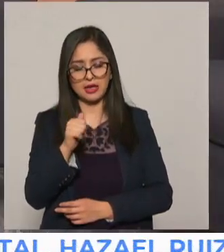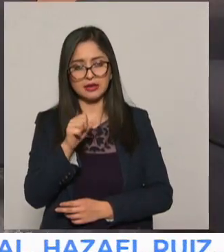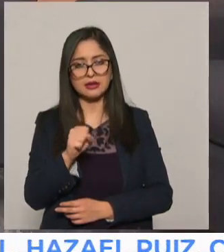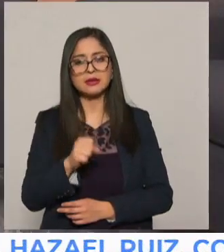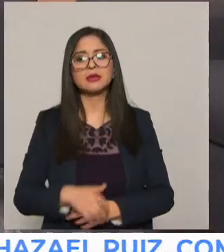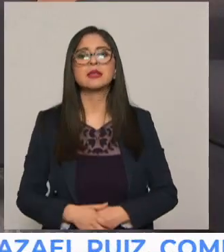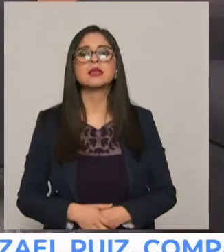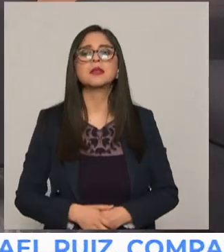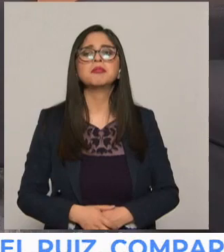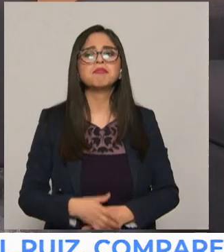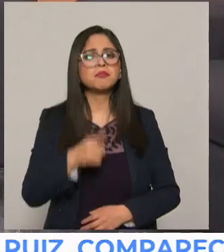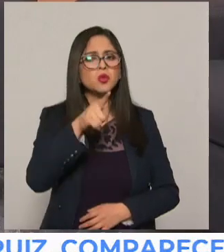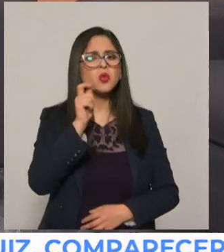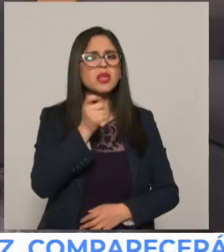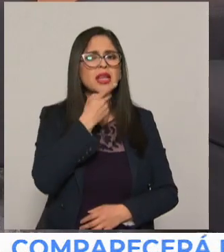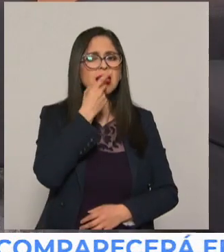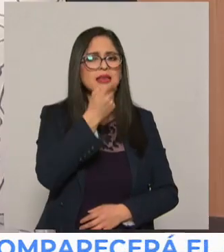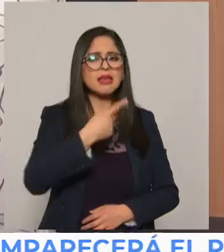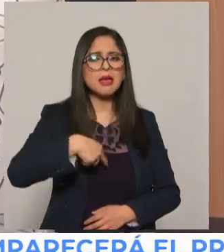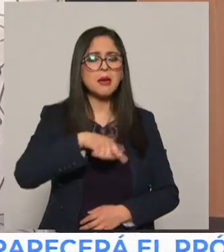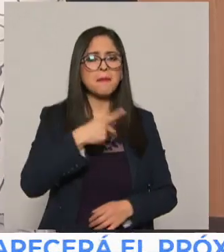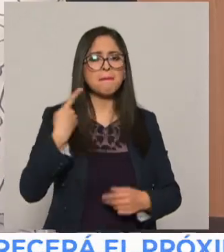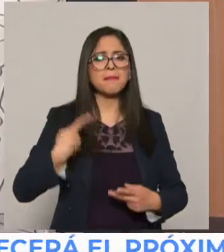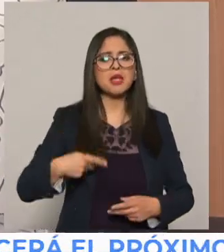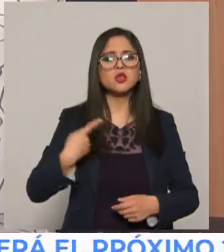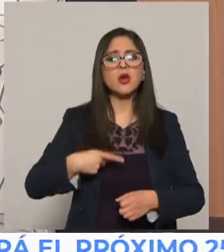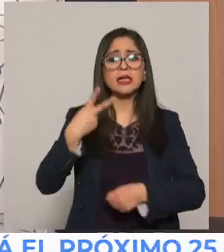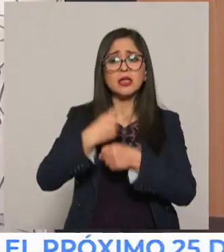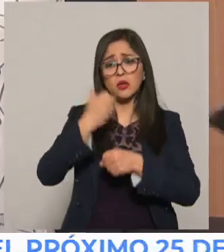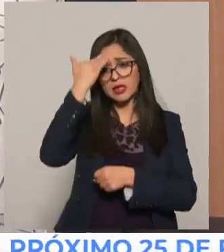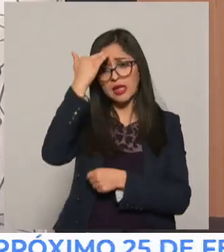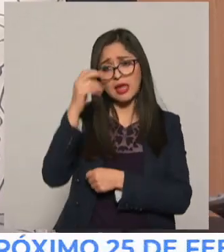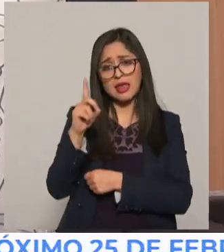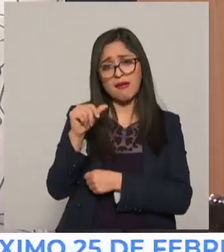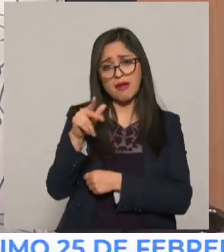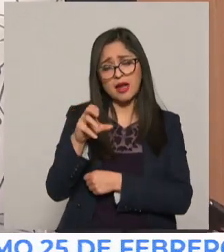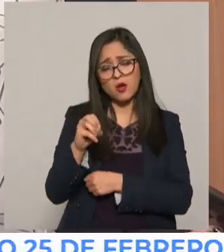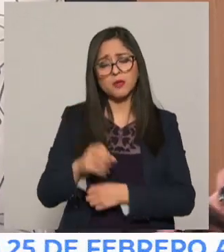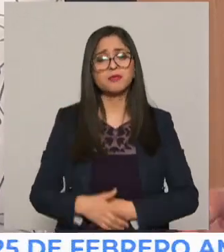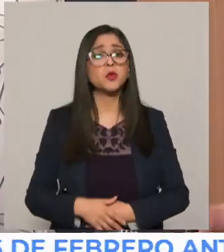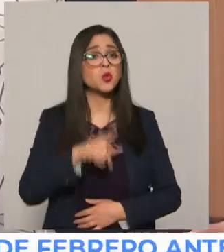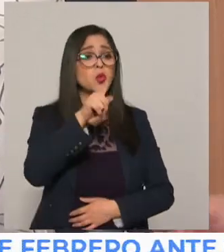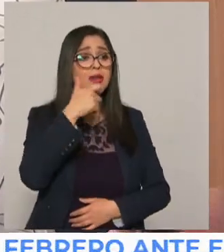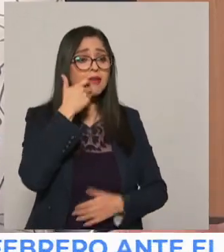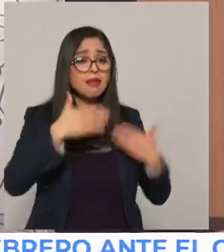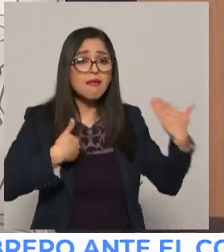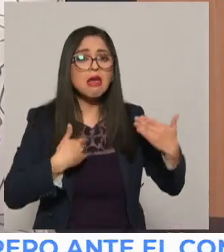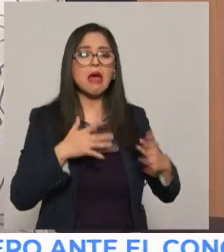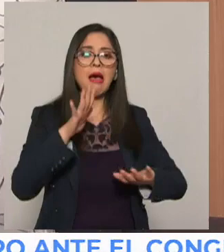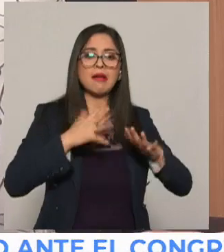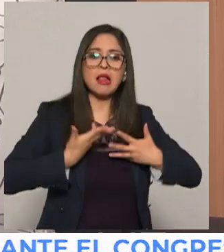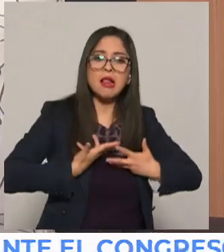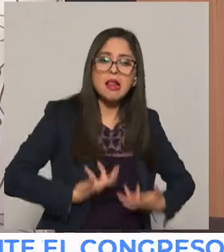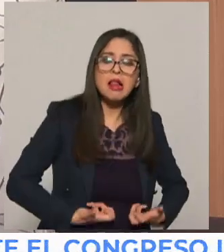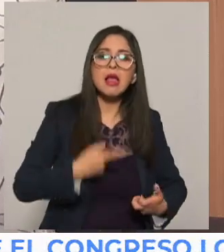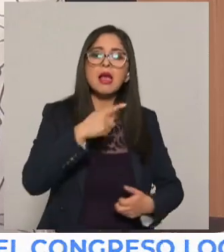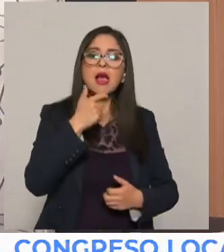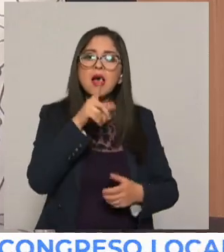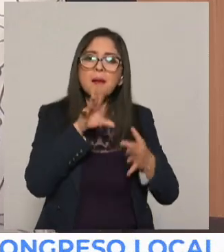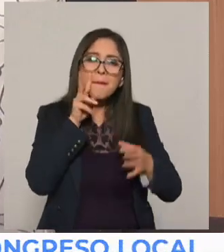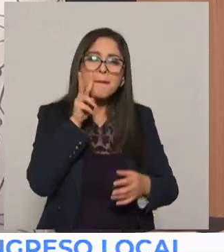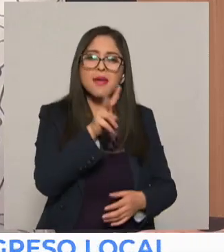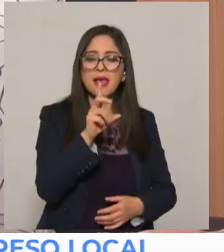no se pierda esta segunda temporada de Diablero? Pues que si se quieren divertir, si se quieren asustar, si se quieren reír un poco, vean Diablero